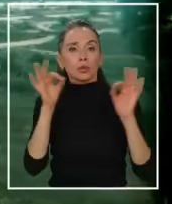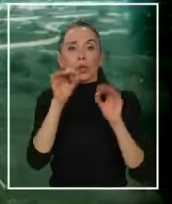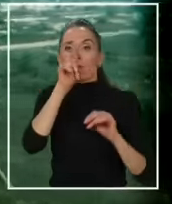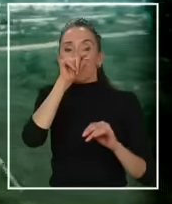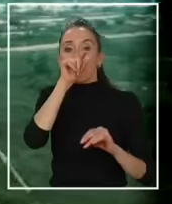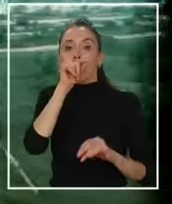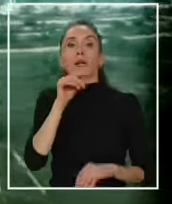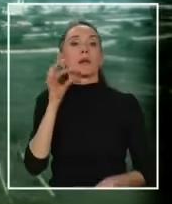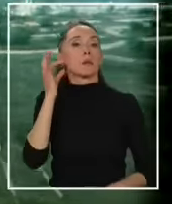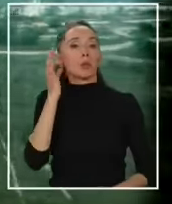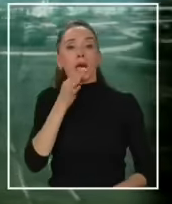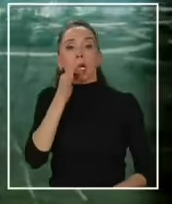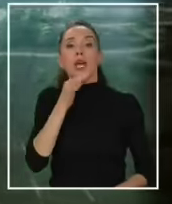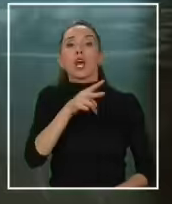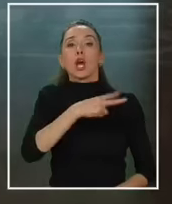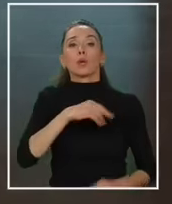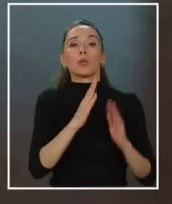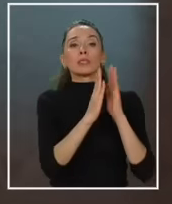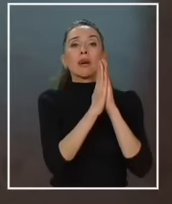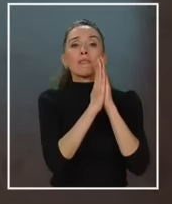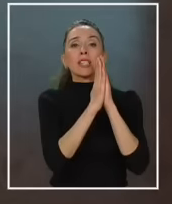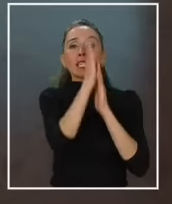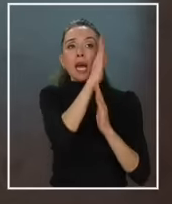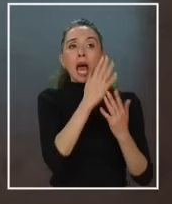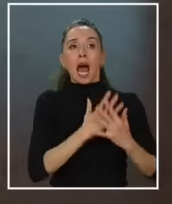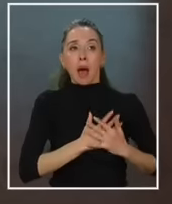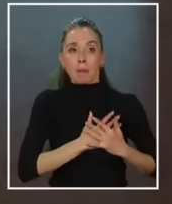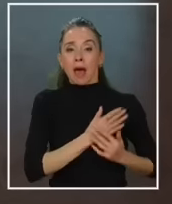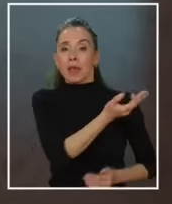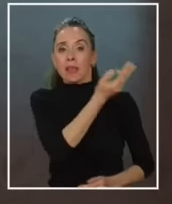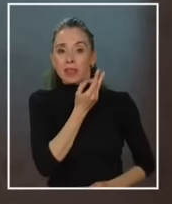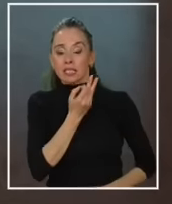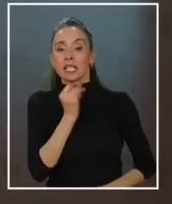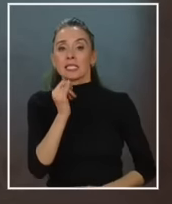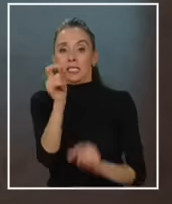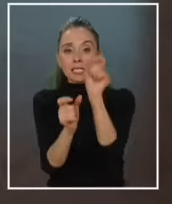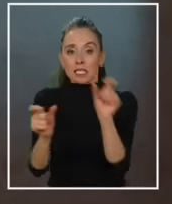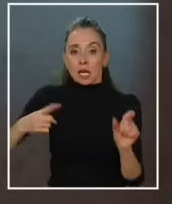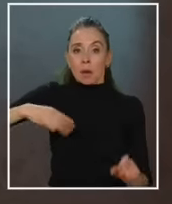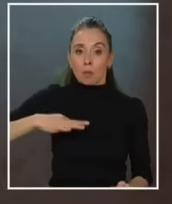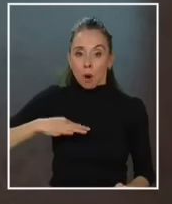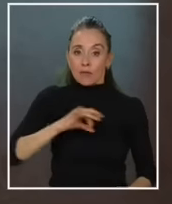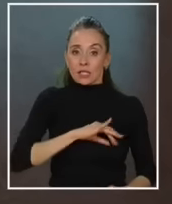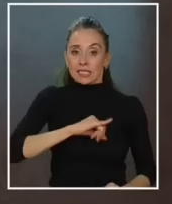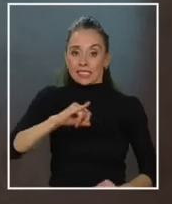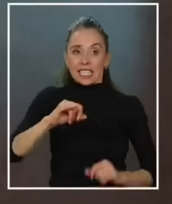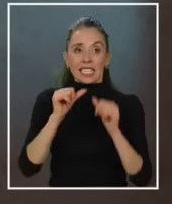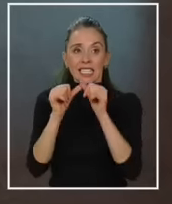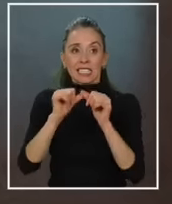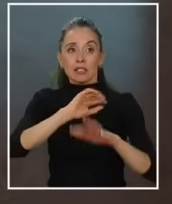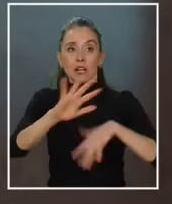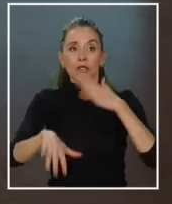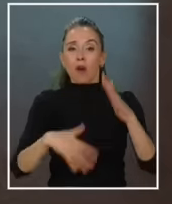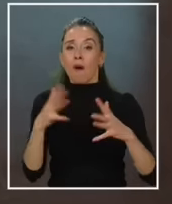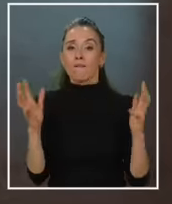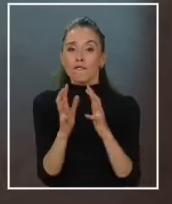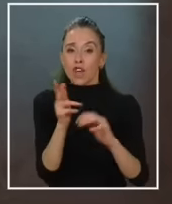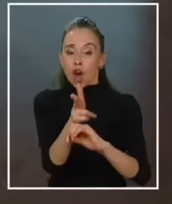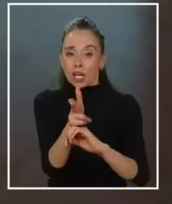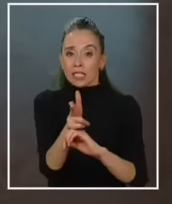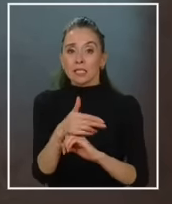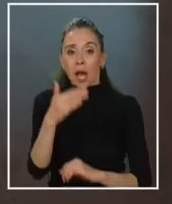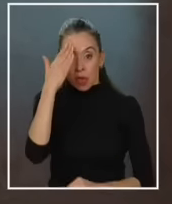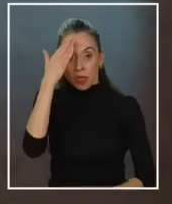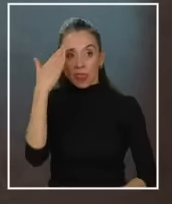Dice nuestra madre, si el pueblo chileno insiste en la violencia, vendrán días muy amargos.